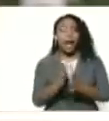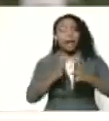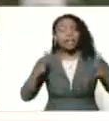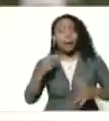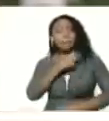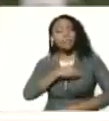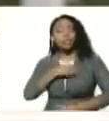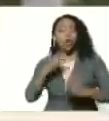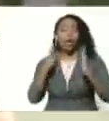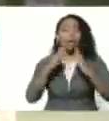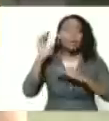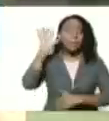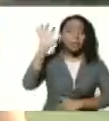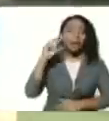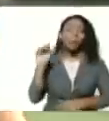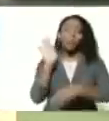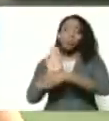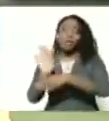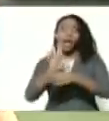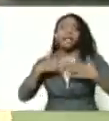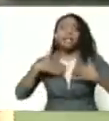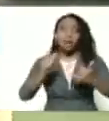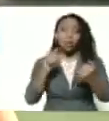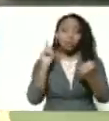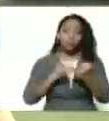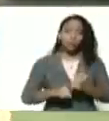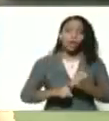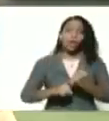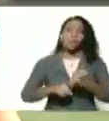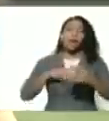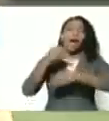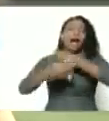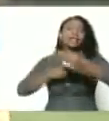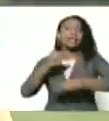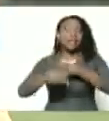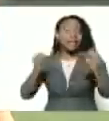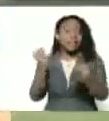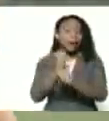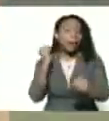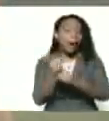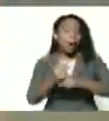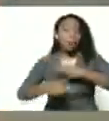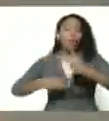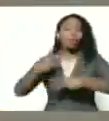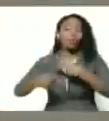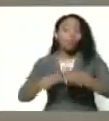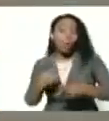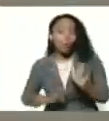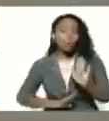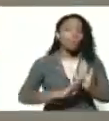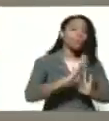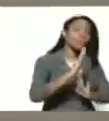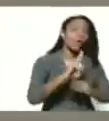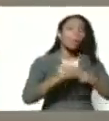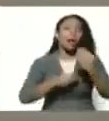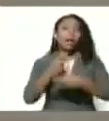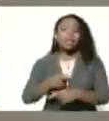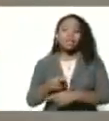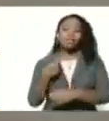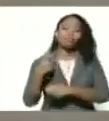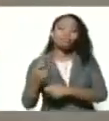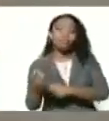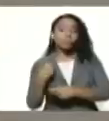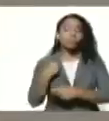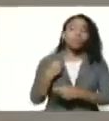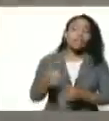de la Patria para proteger la salud, para generar empleos productivos, para generar ingresos,